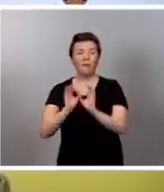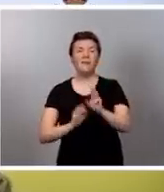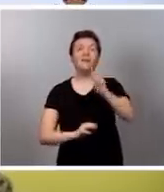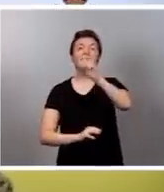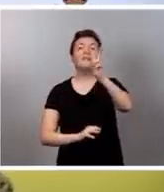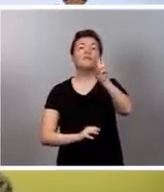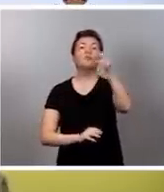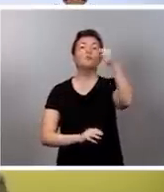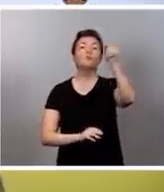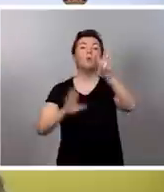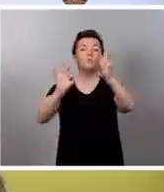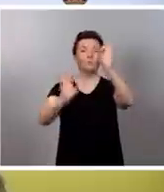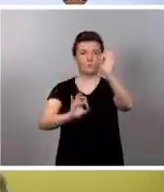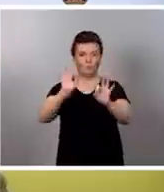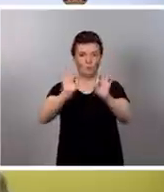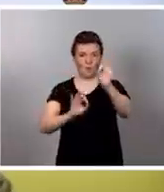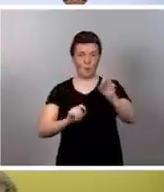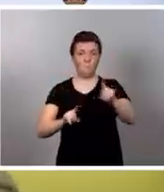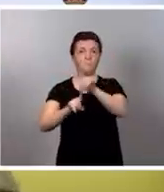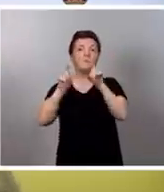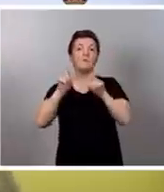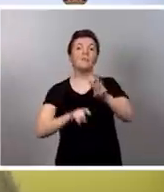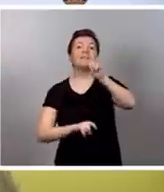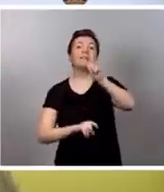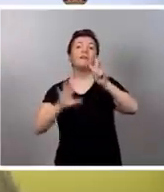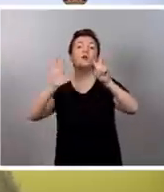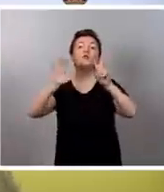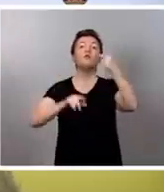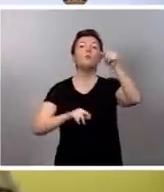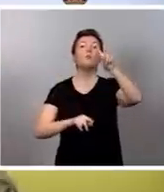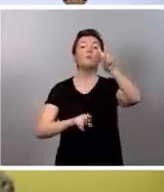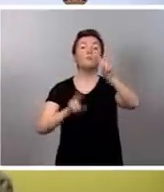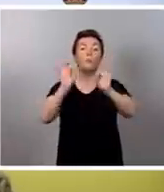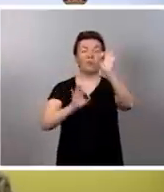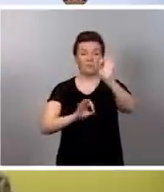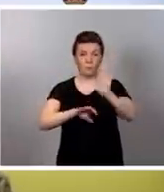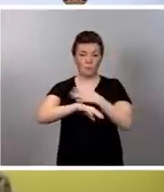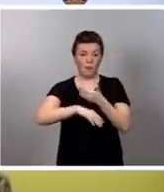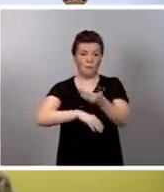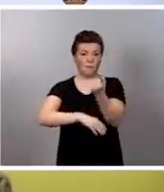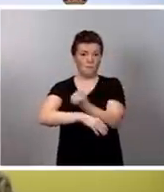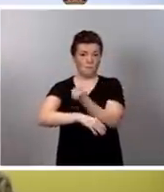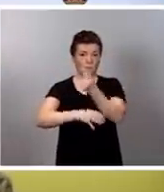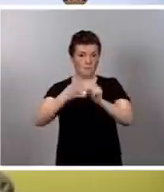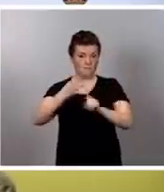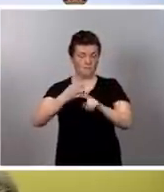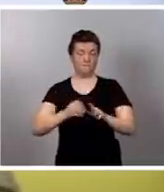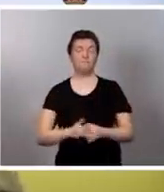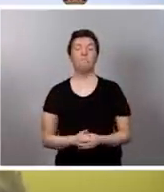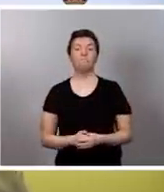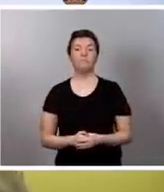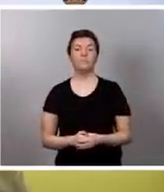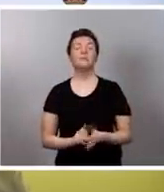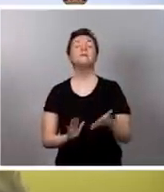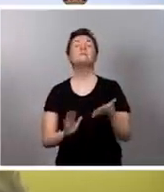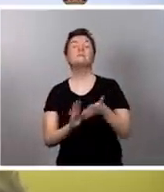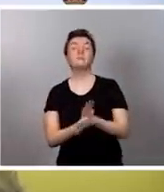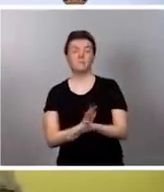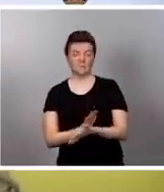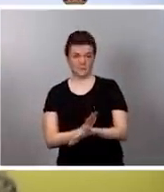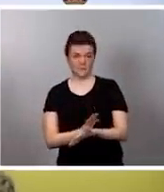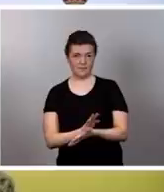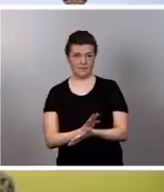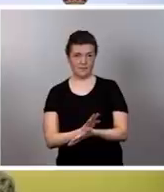32,8%, con una previsión del 38,2% para el final de diciembre. Es decir, en tan solo un